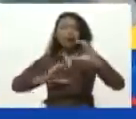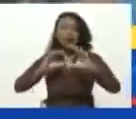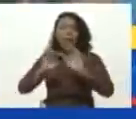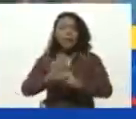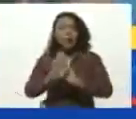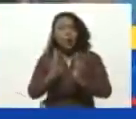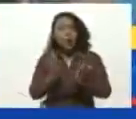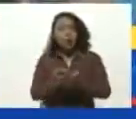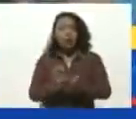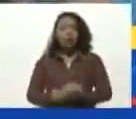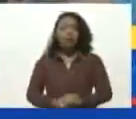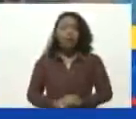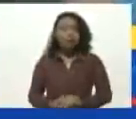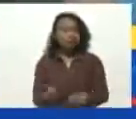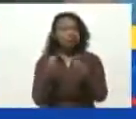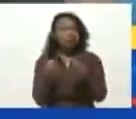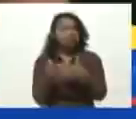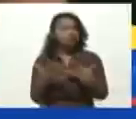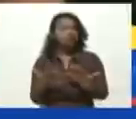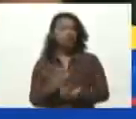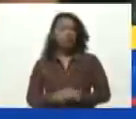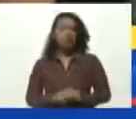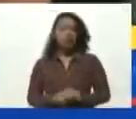mundo para